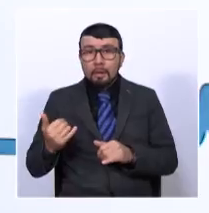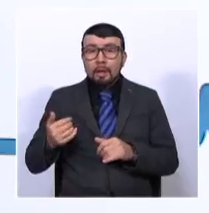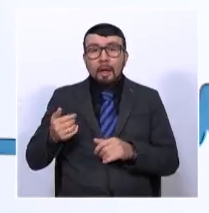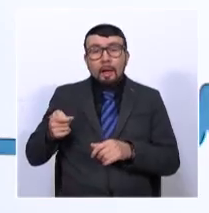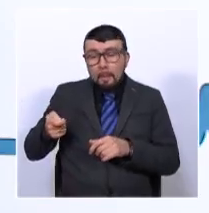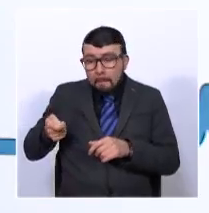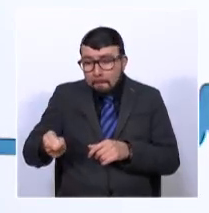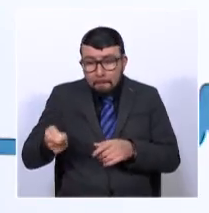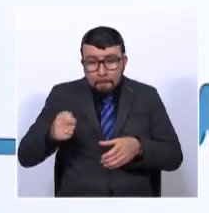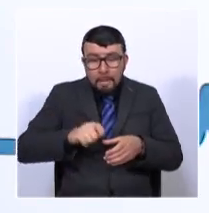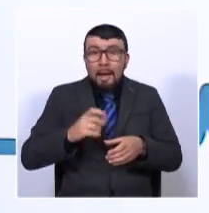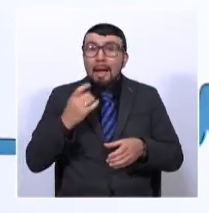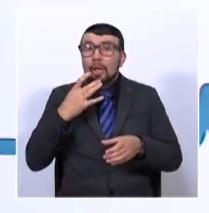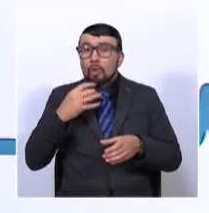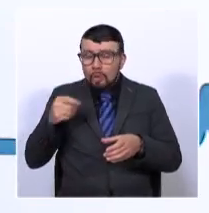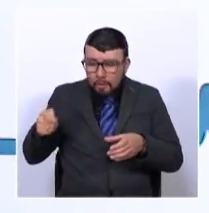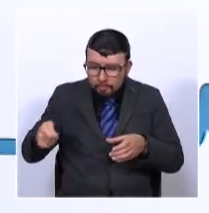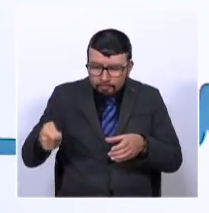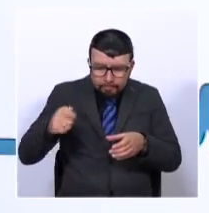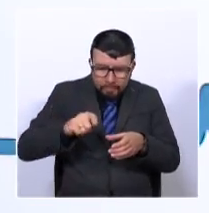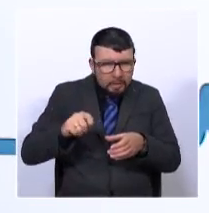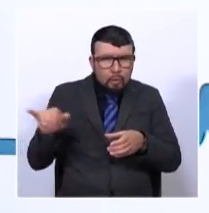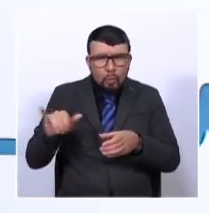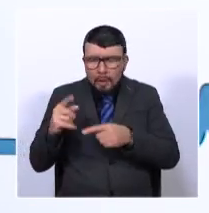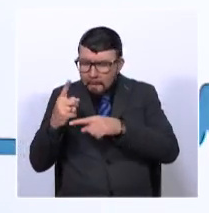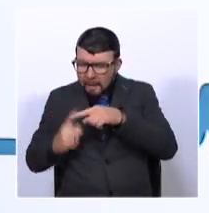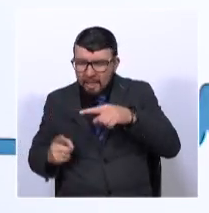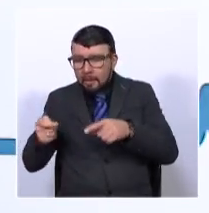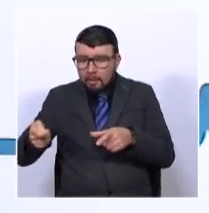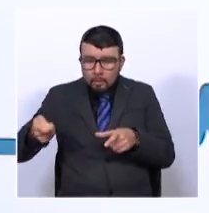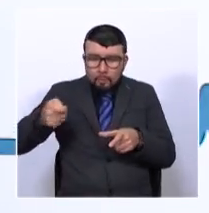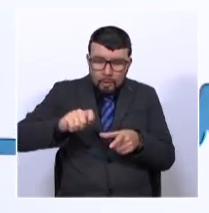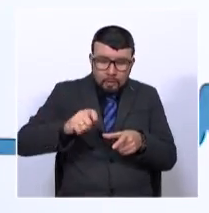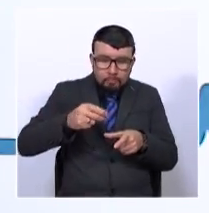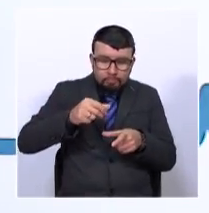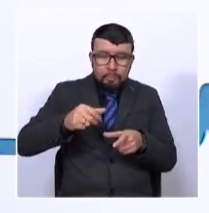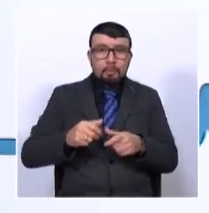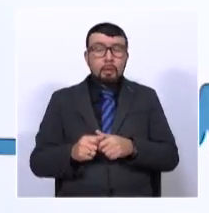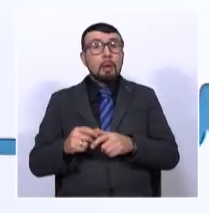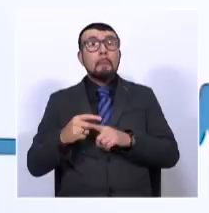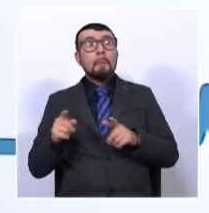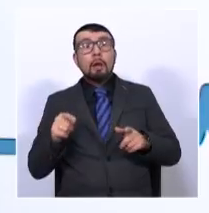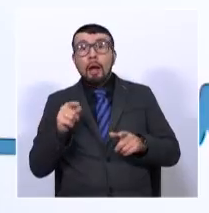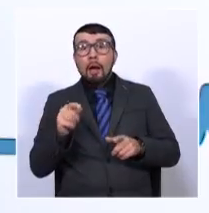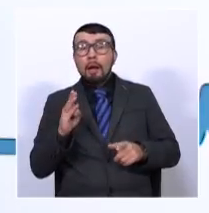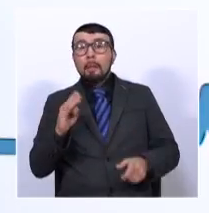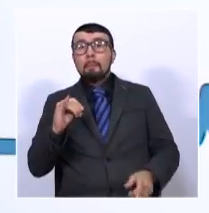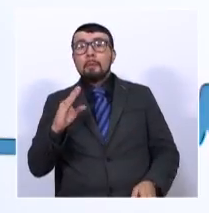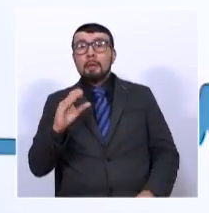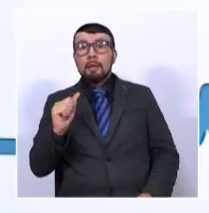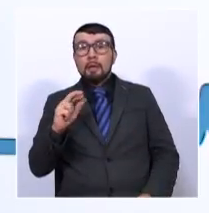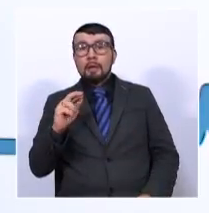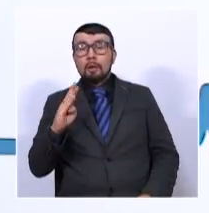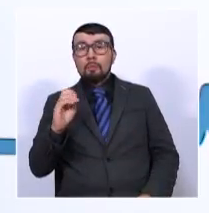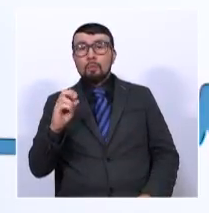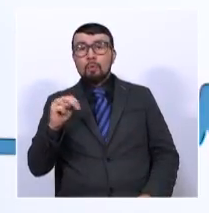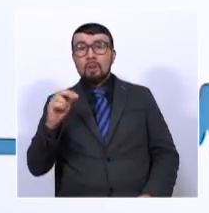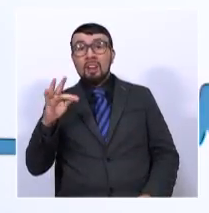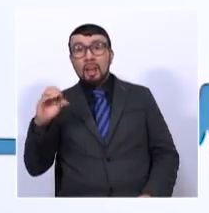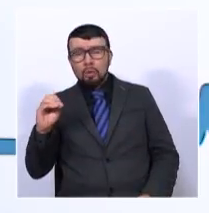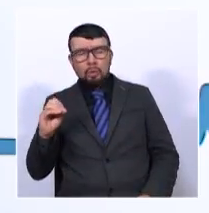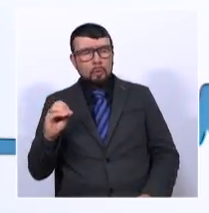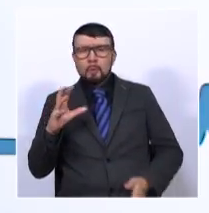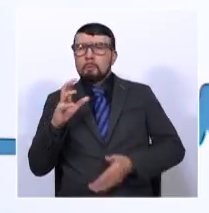rasa. Pero cuando hablamos del bicarbonato, uno diría, la dosis es menor. Por eso la gente dice, lo que coja con la